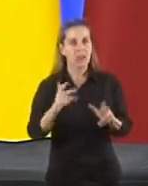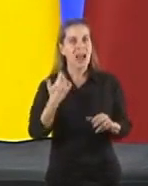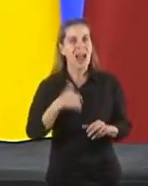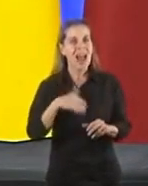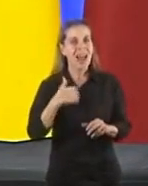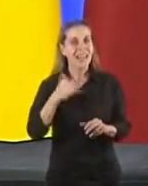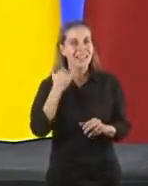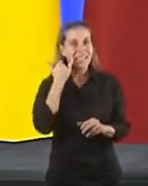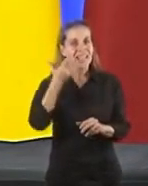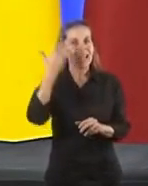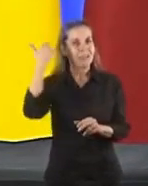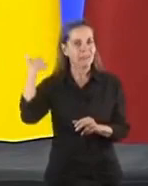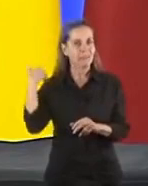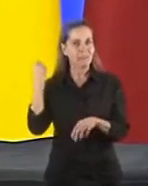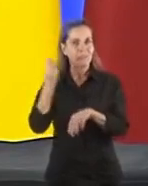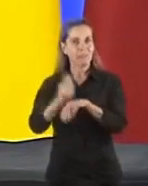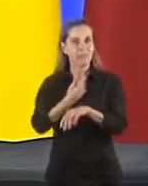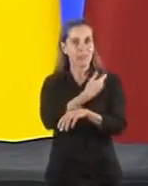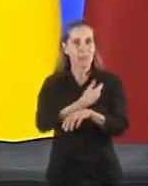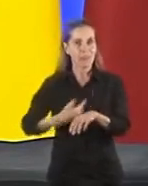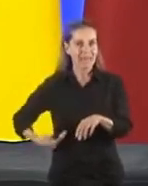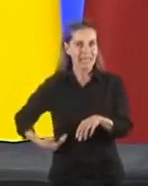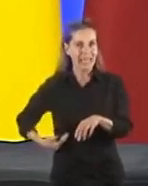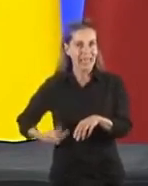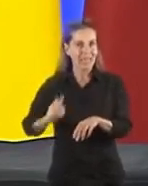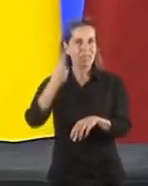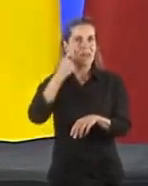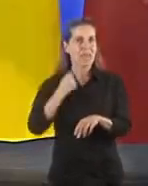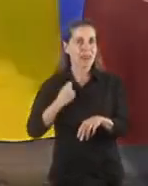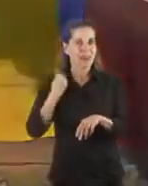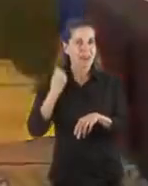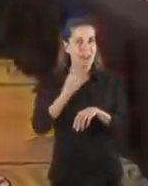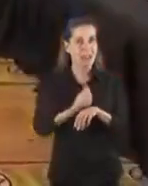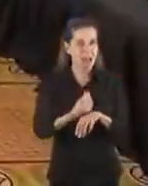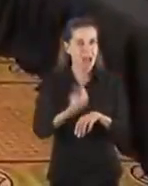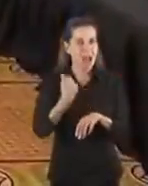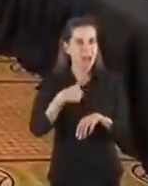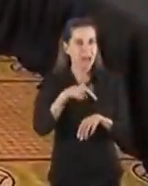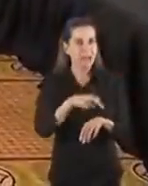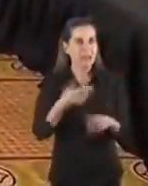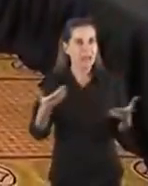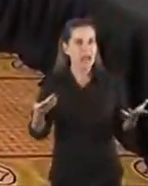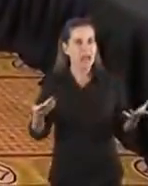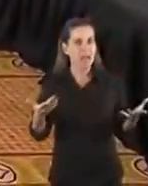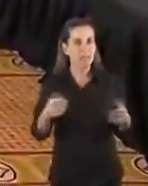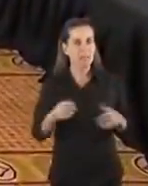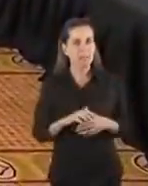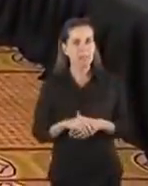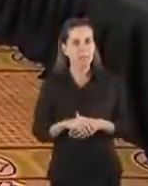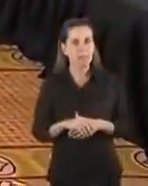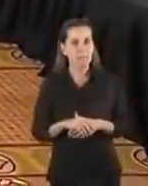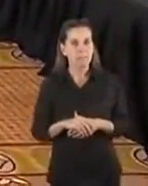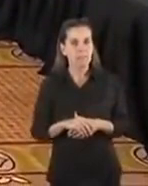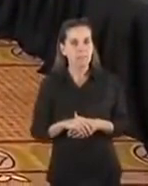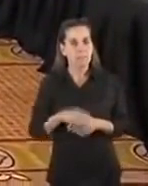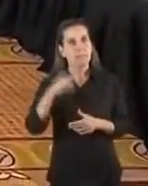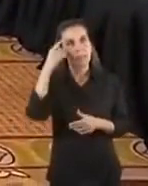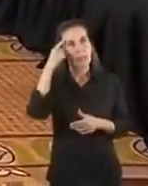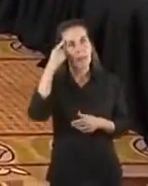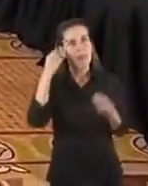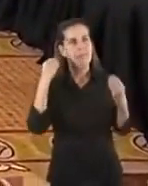que yo asumí la presidencia, dejó el Grupo de Lima por entender que